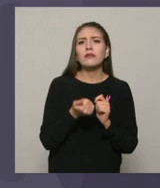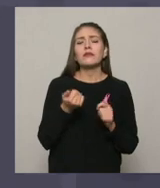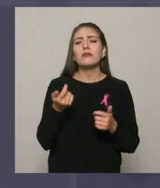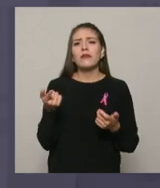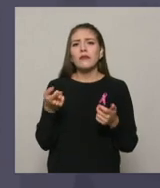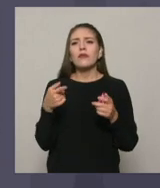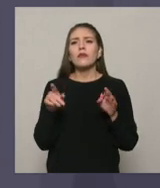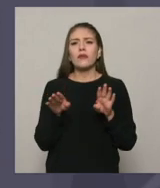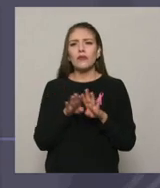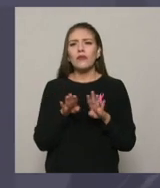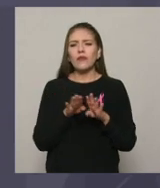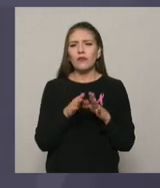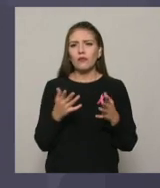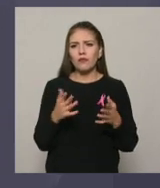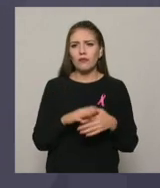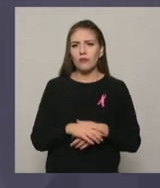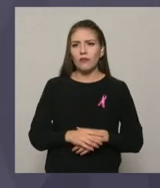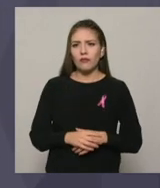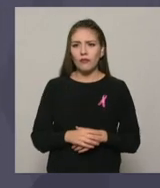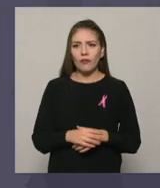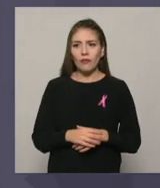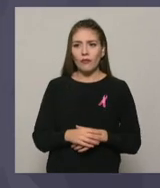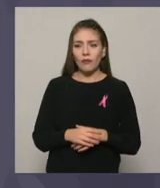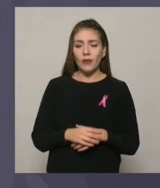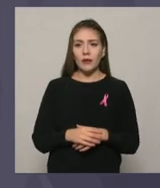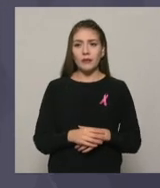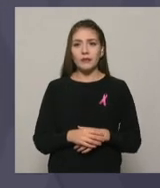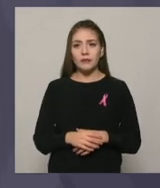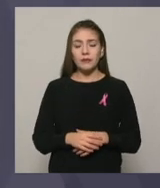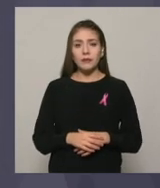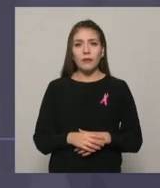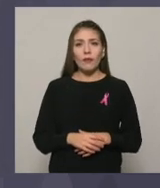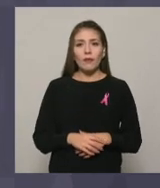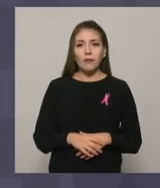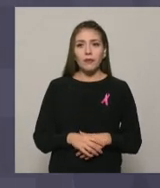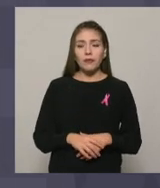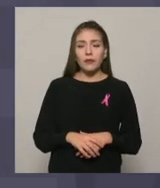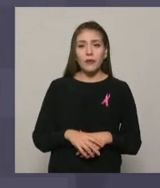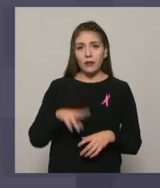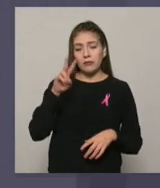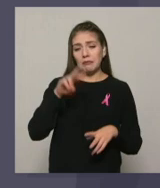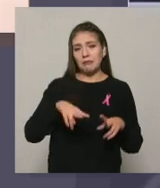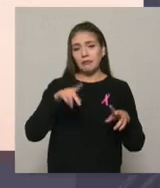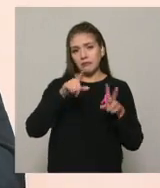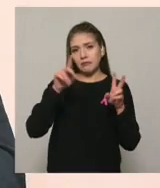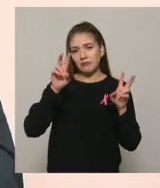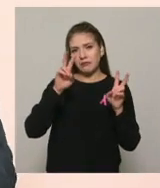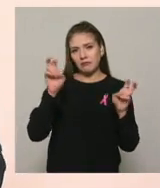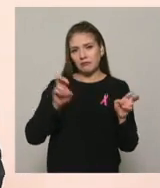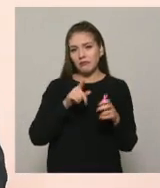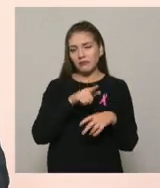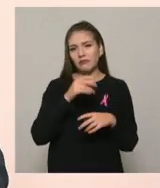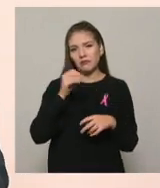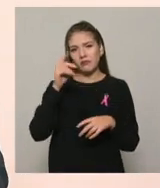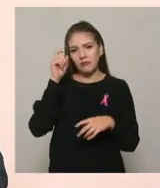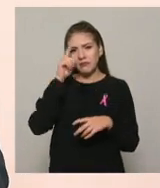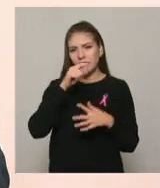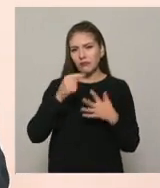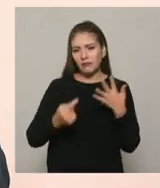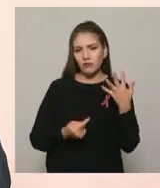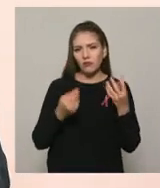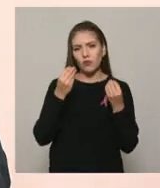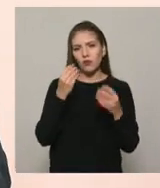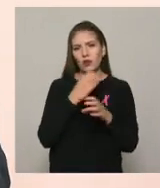de los temas a investigar. Bueno, en realidad son asuntos muy complejos, ¿no? Intervienen muchos factores, pero creo que uno de los más importantes es